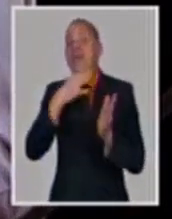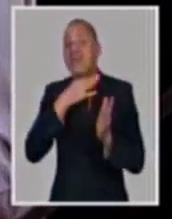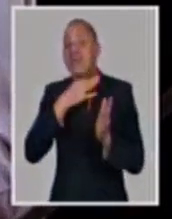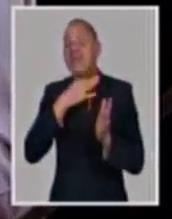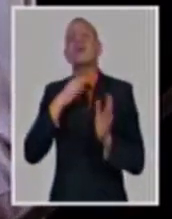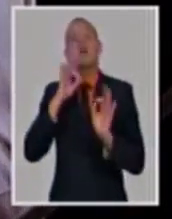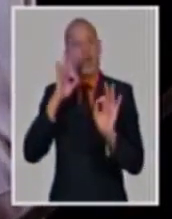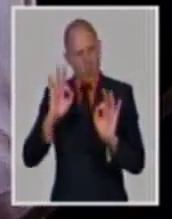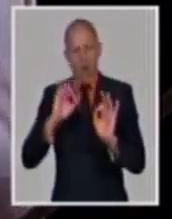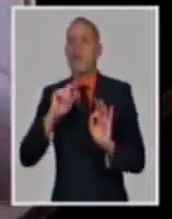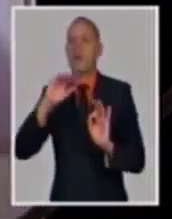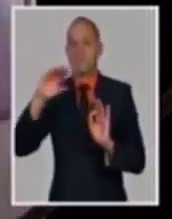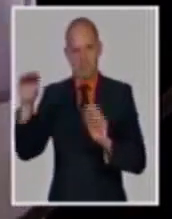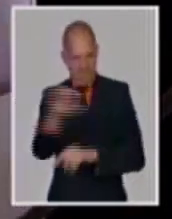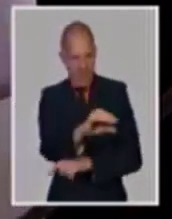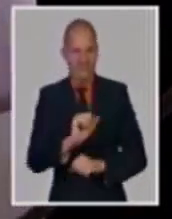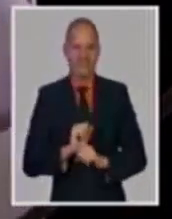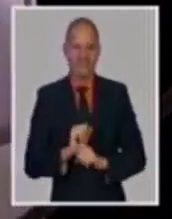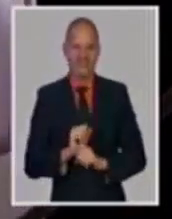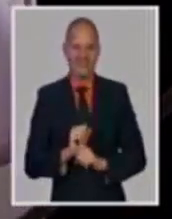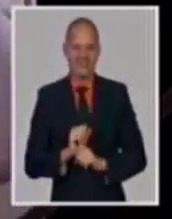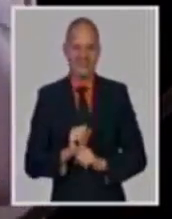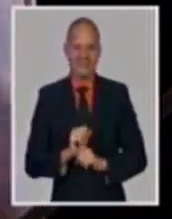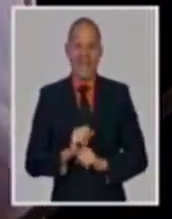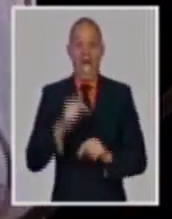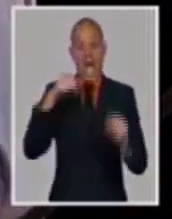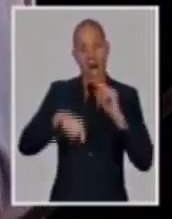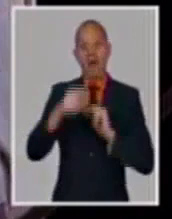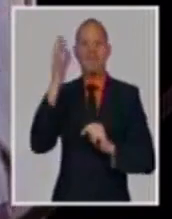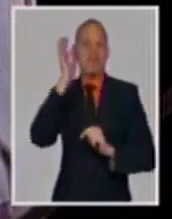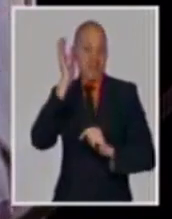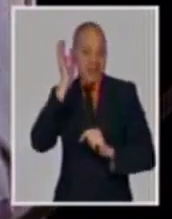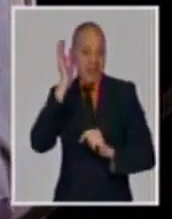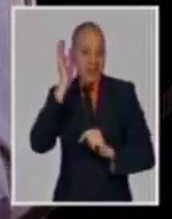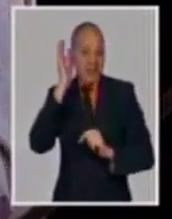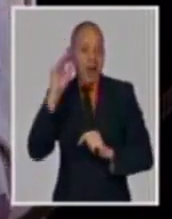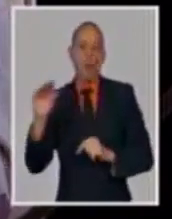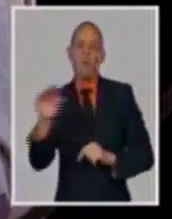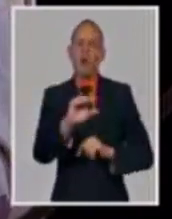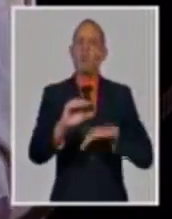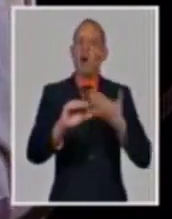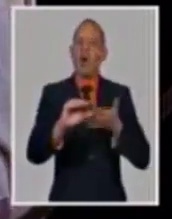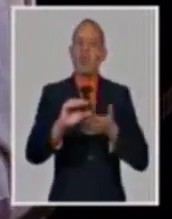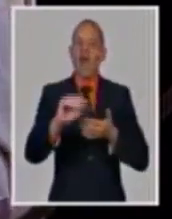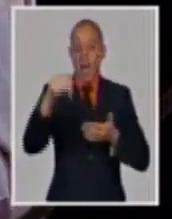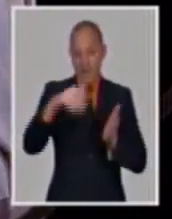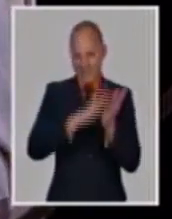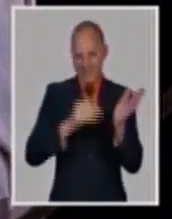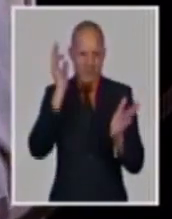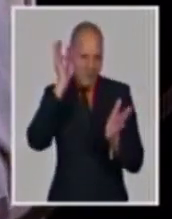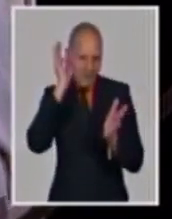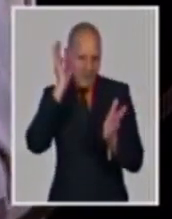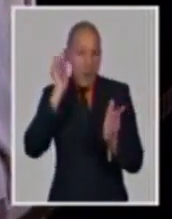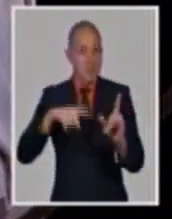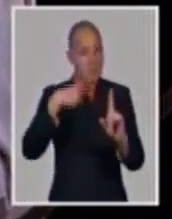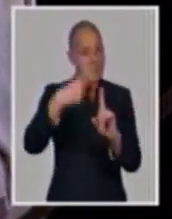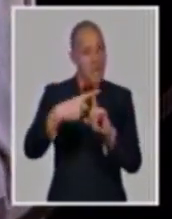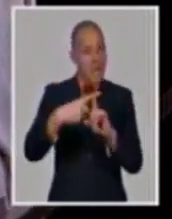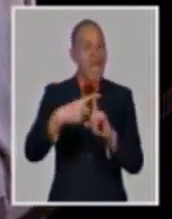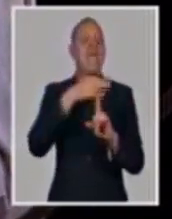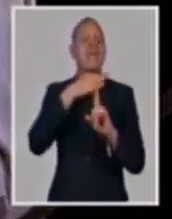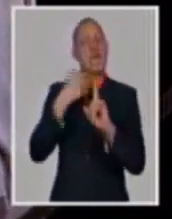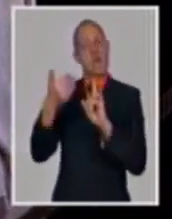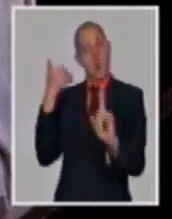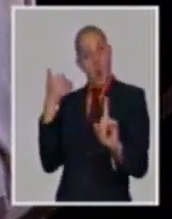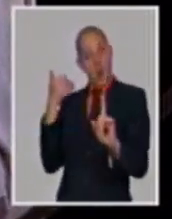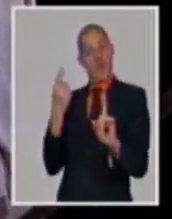trabajadores. Importante, porque una de las cuestiones que ha estado muy tensa es el tema del presupuesto y el déficit presupuestario que tiene el país, que se ha informado,